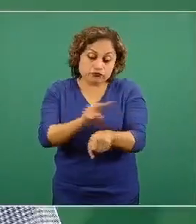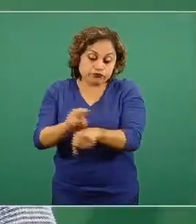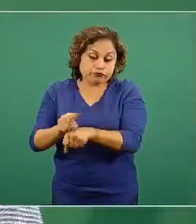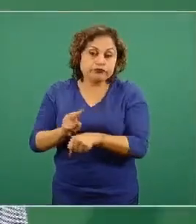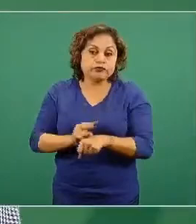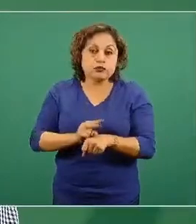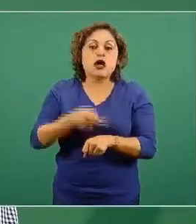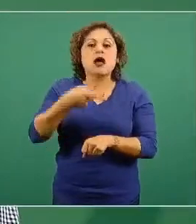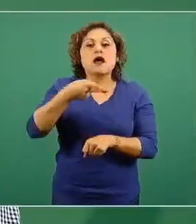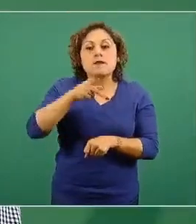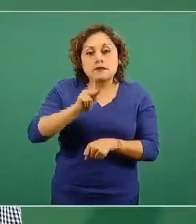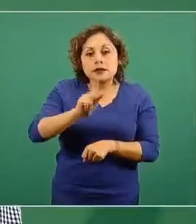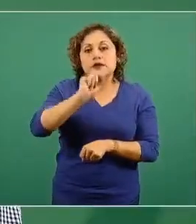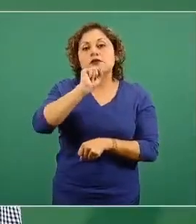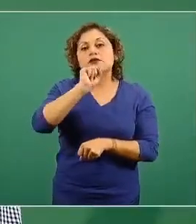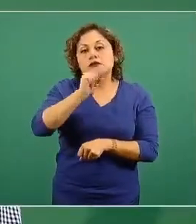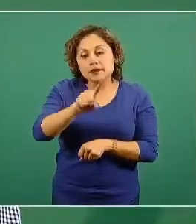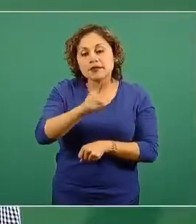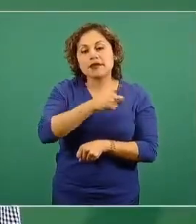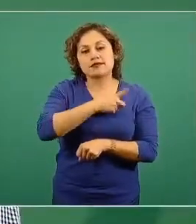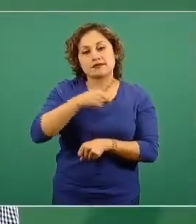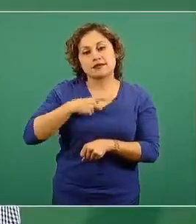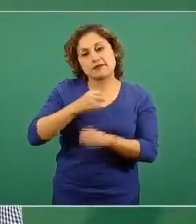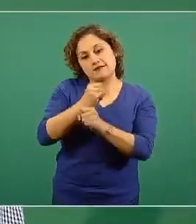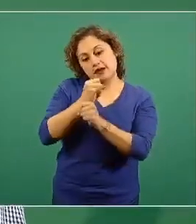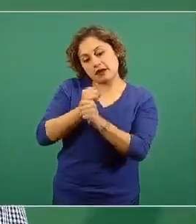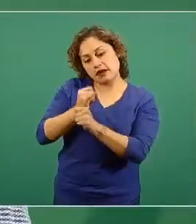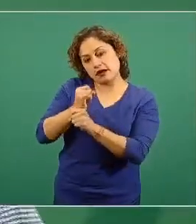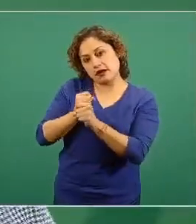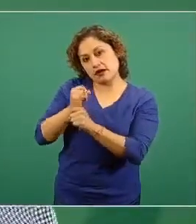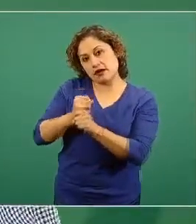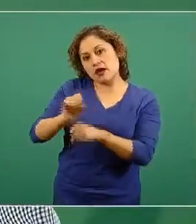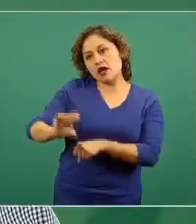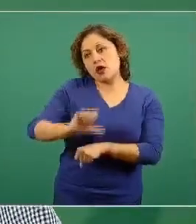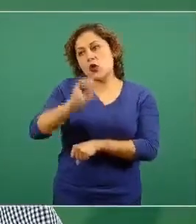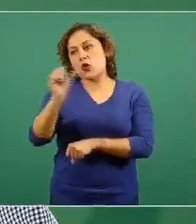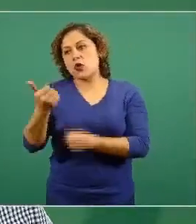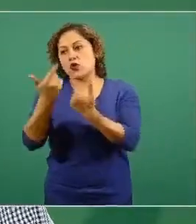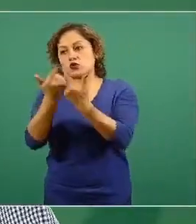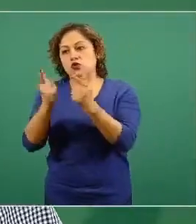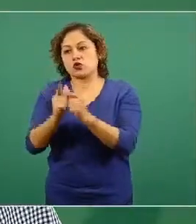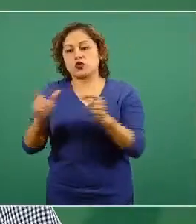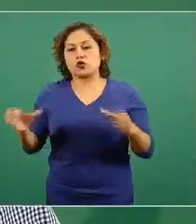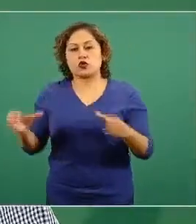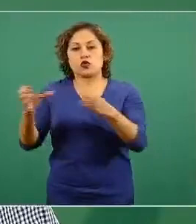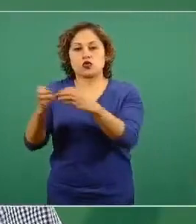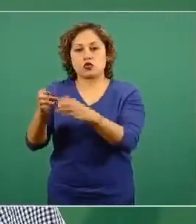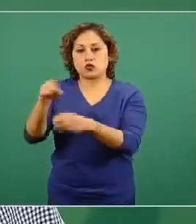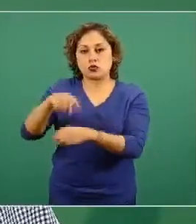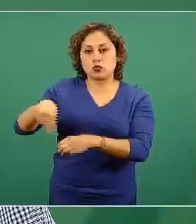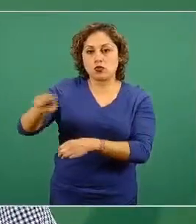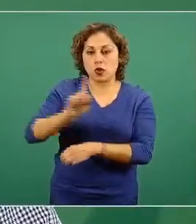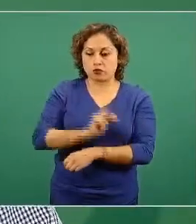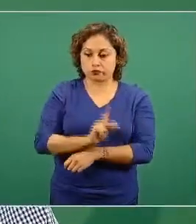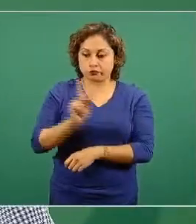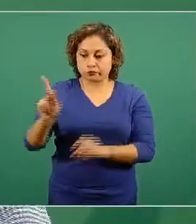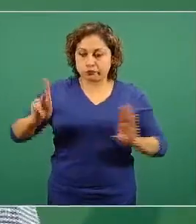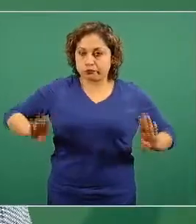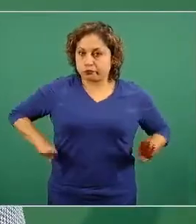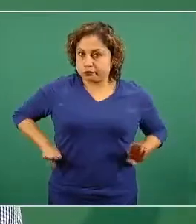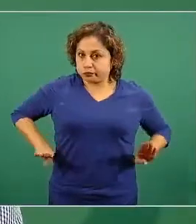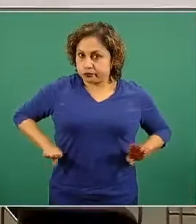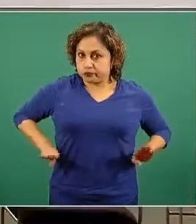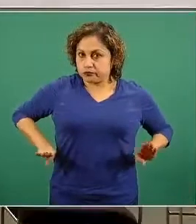grupo, pero se tiene que tener la información de un grupo de personas con ciertas características, digamos,